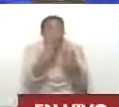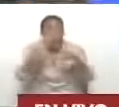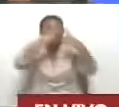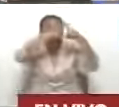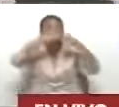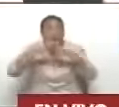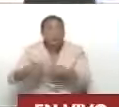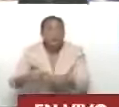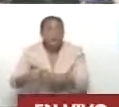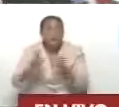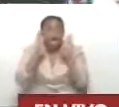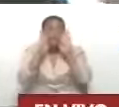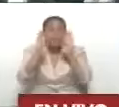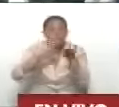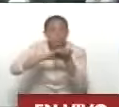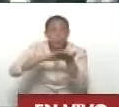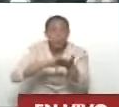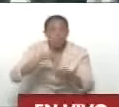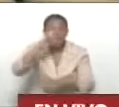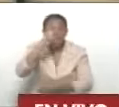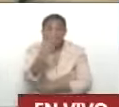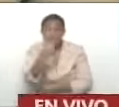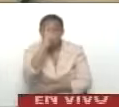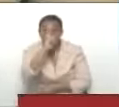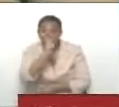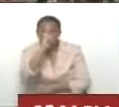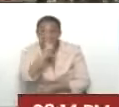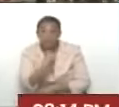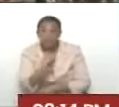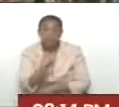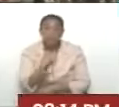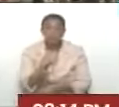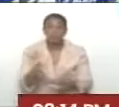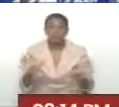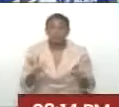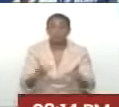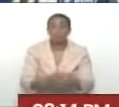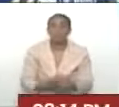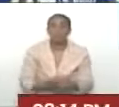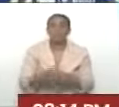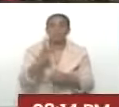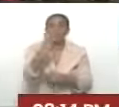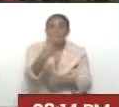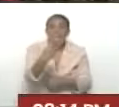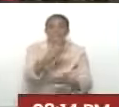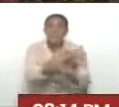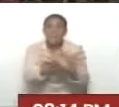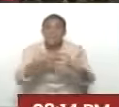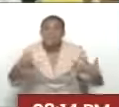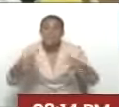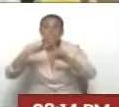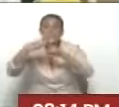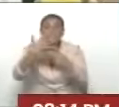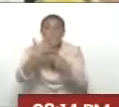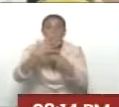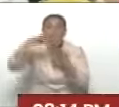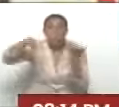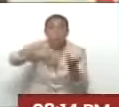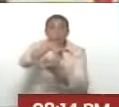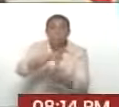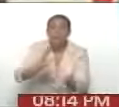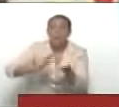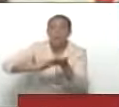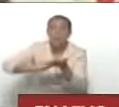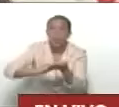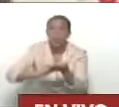casos se atendieron y resolvieron este segundo año que estamos cumpliendo hoy, 3 millones de casos. Y el caso